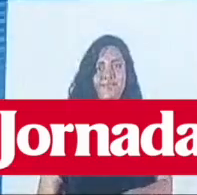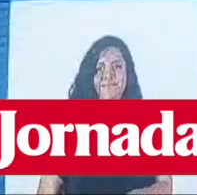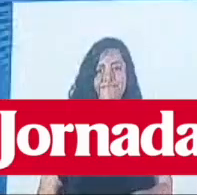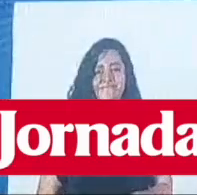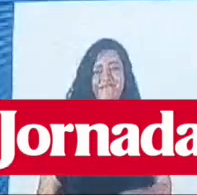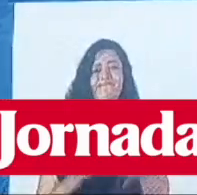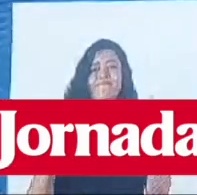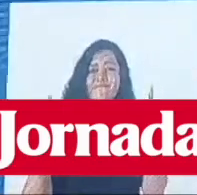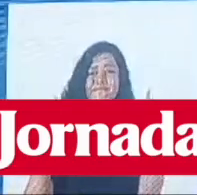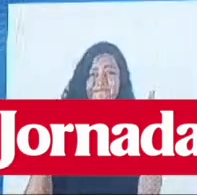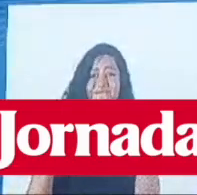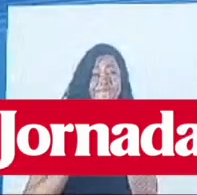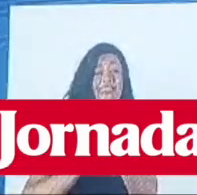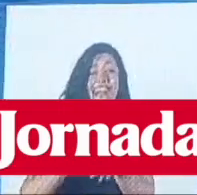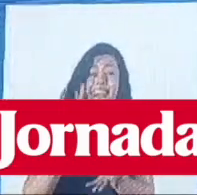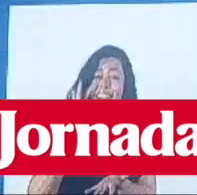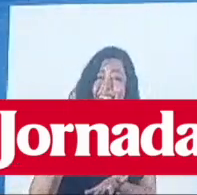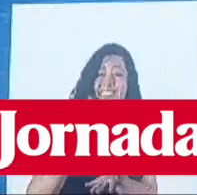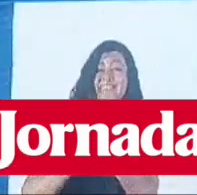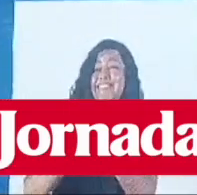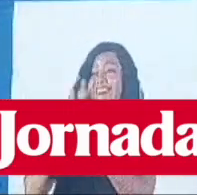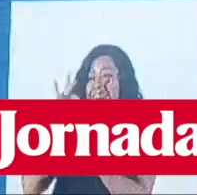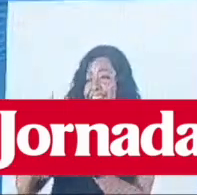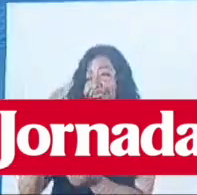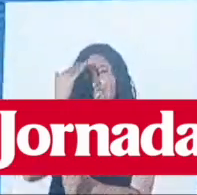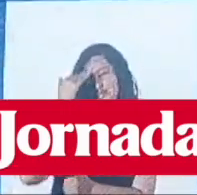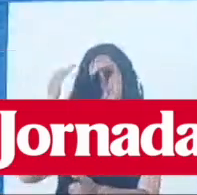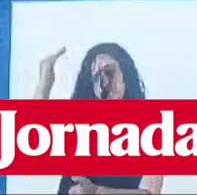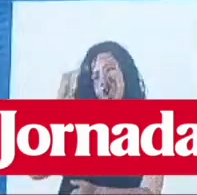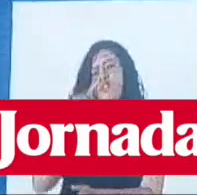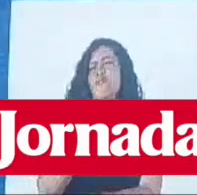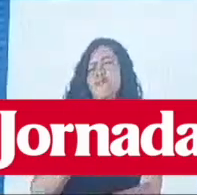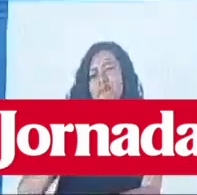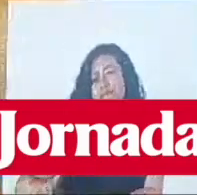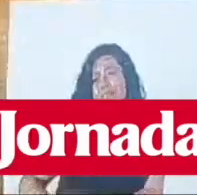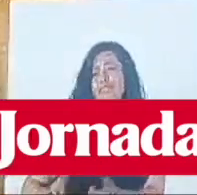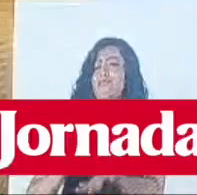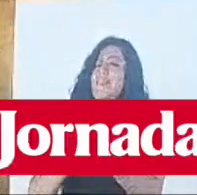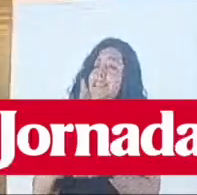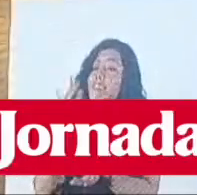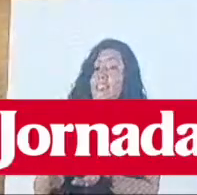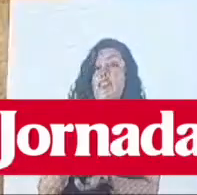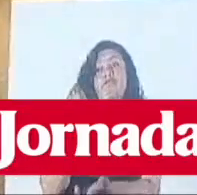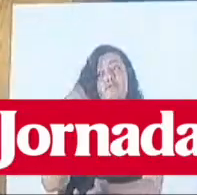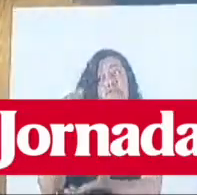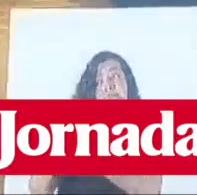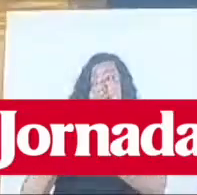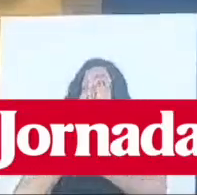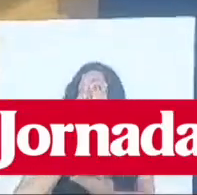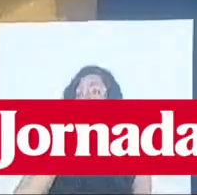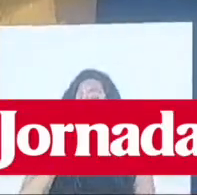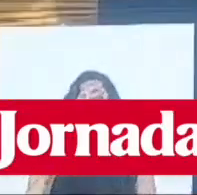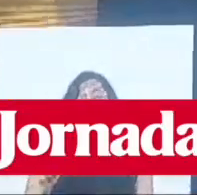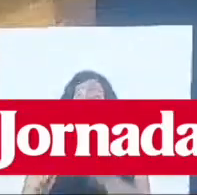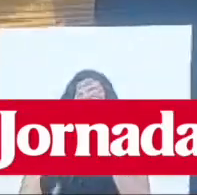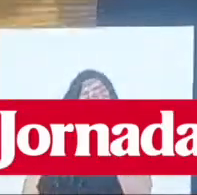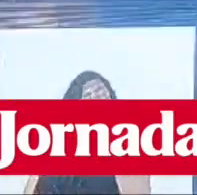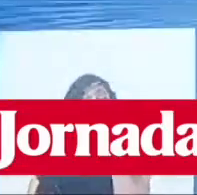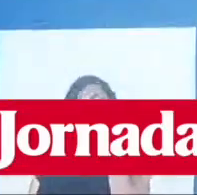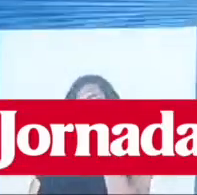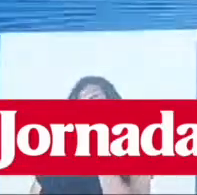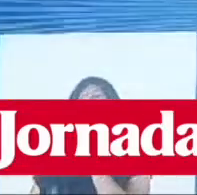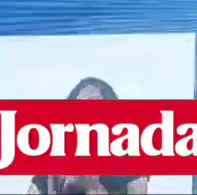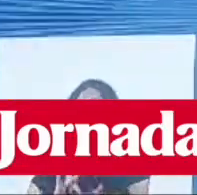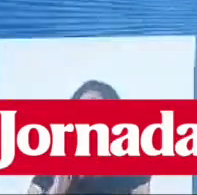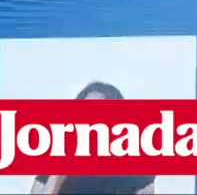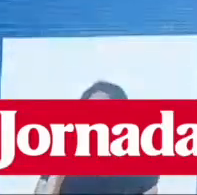Gracias, gracias, señor gobernador. Sin usted, este sueño no sería ahora ya una